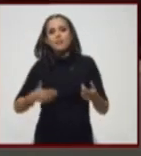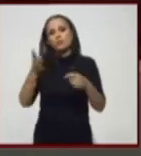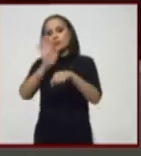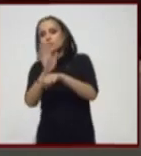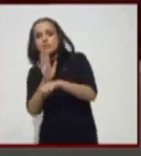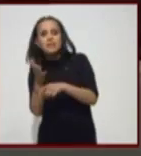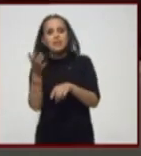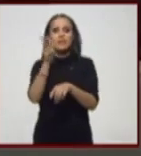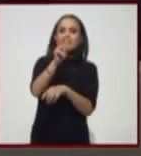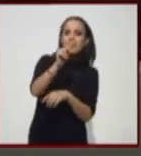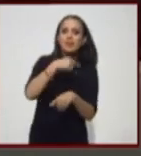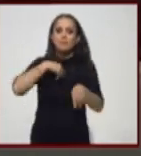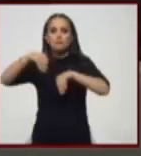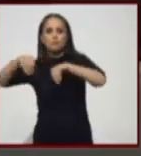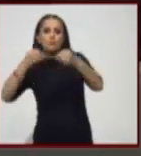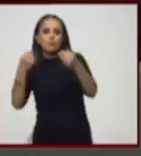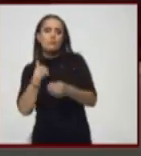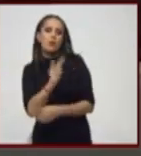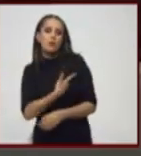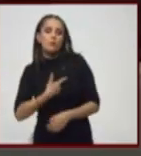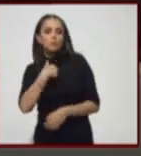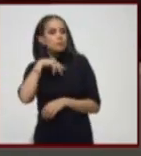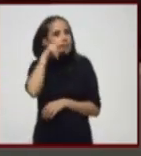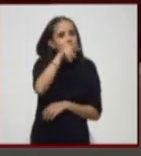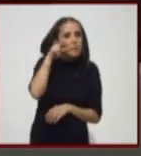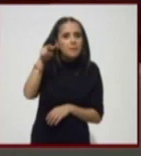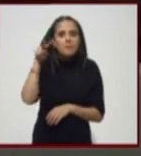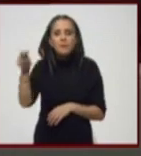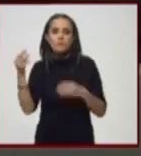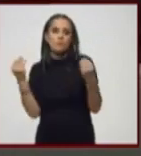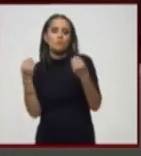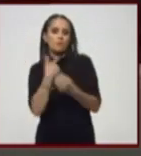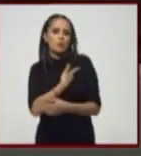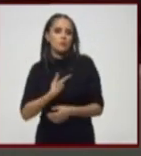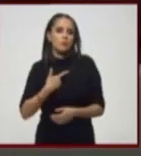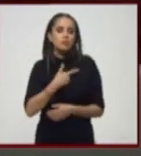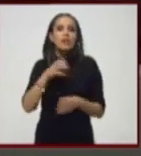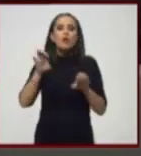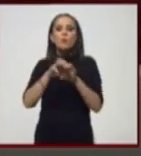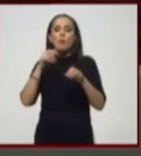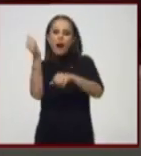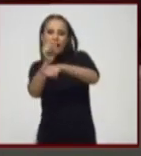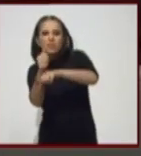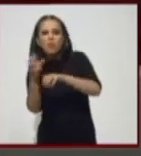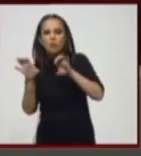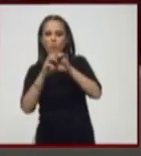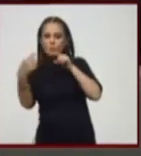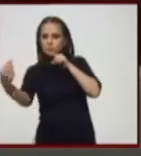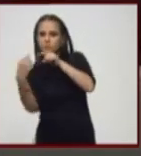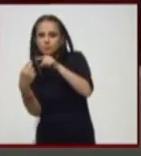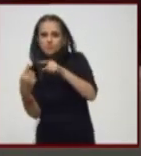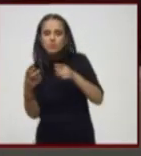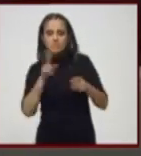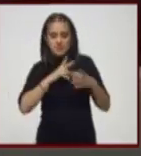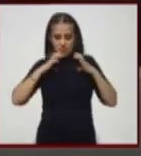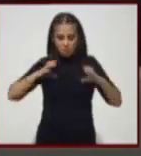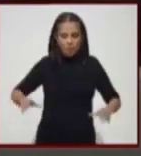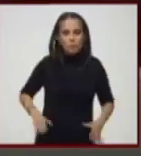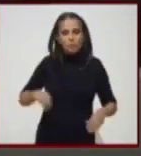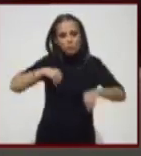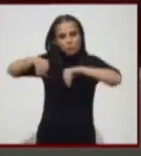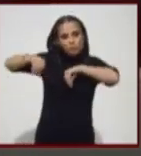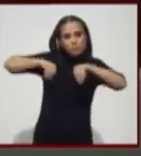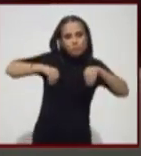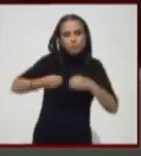explorar lo que puedo decir subrayar contras de contradecir o contraponer con mi cuerpo en relación